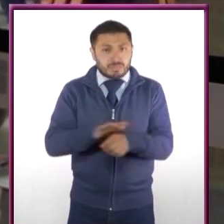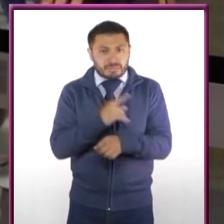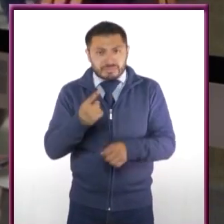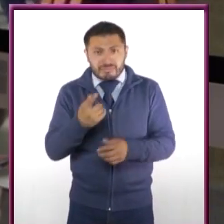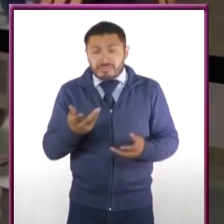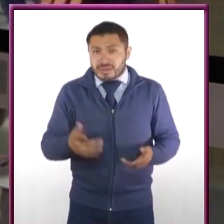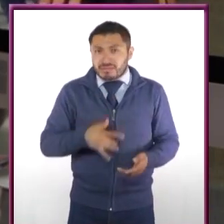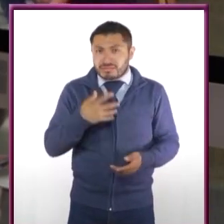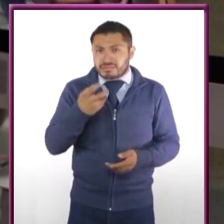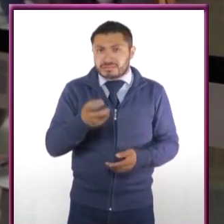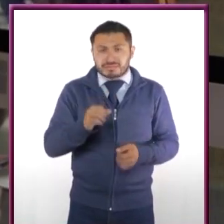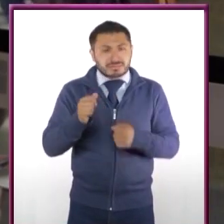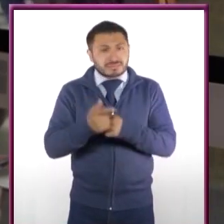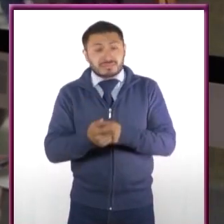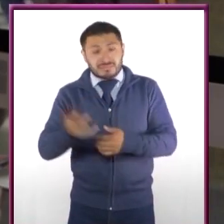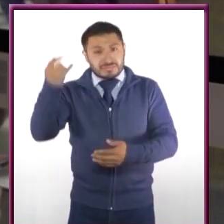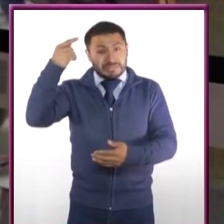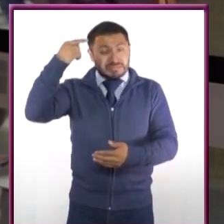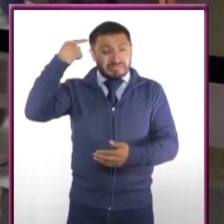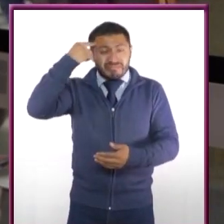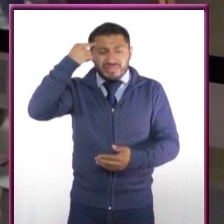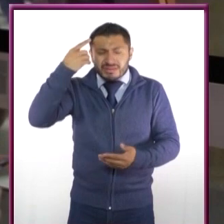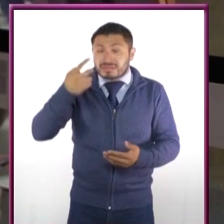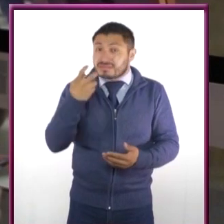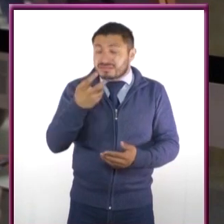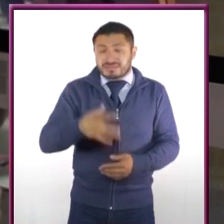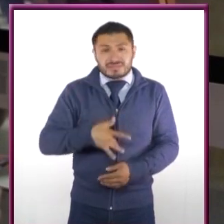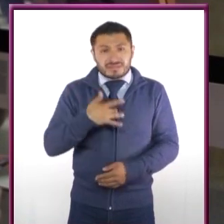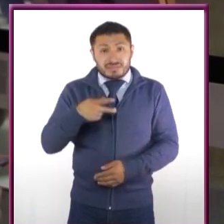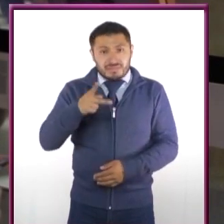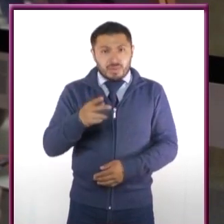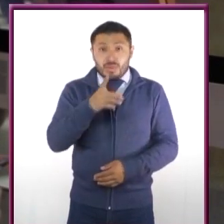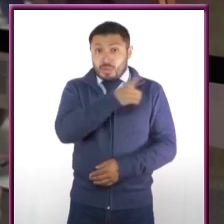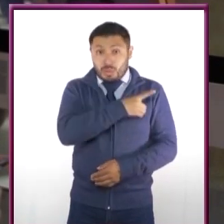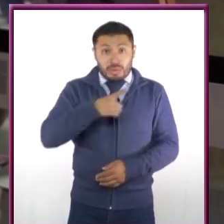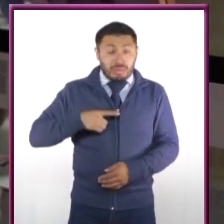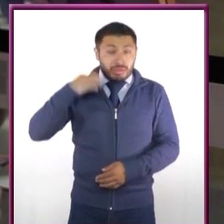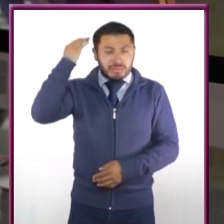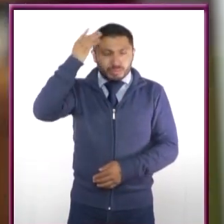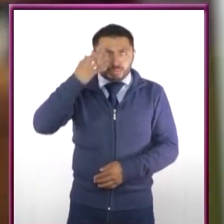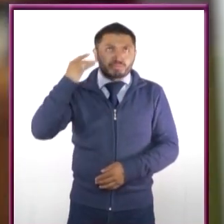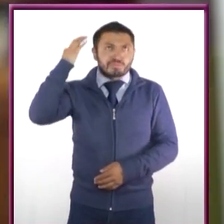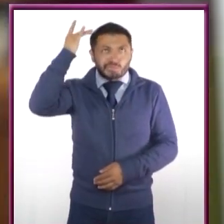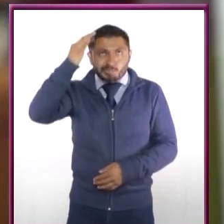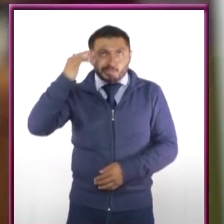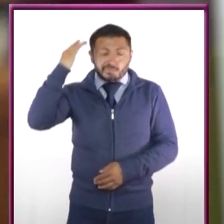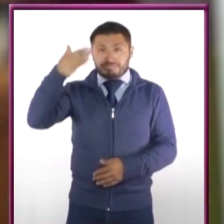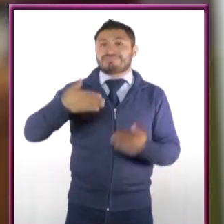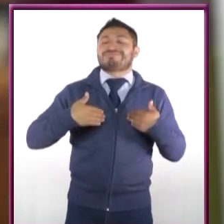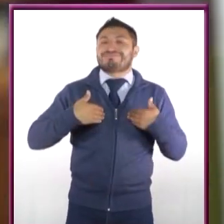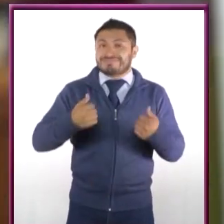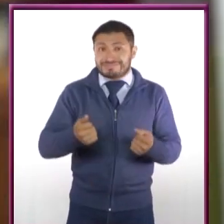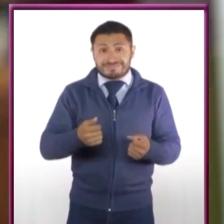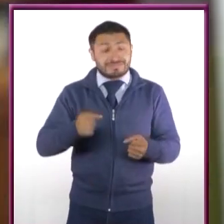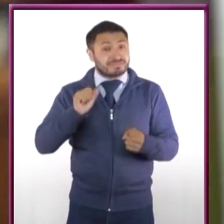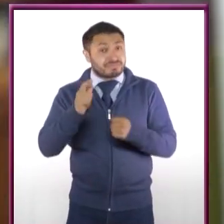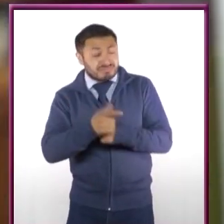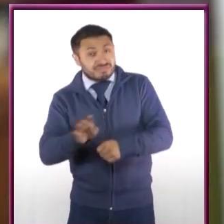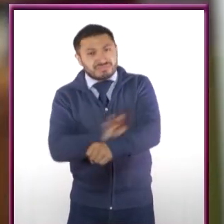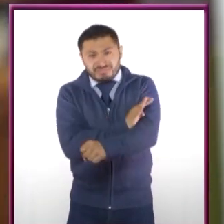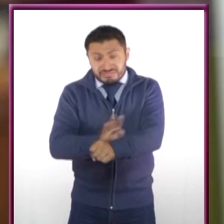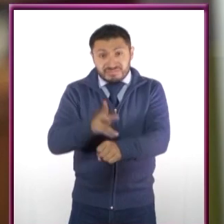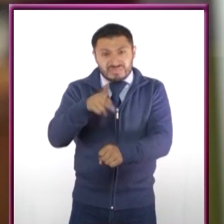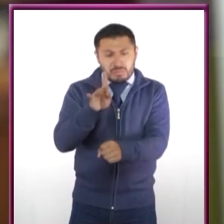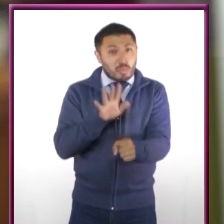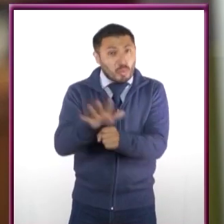diciendo? Porque esa envidia hay algo de fondo que te está diciendo, pero hay que analizarlo para entenderlo, ¿sí? Alguna función debe de tener.